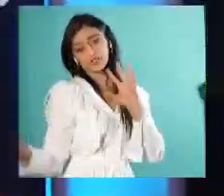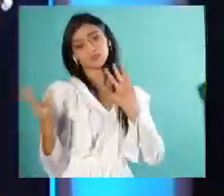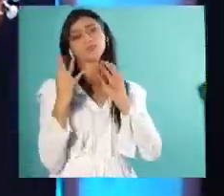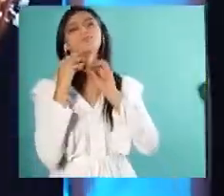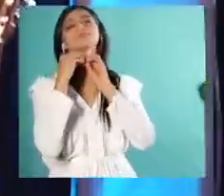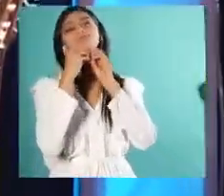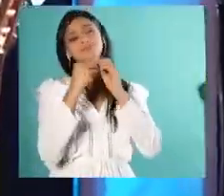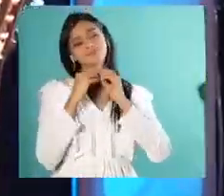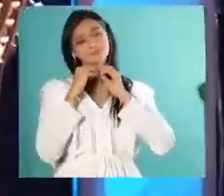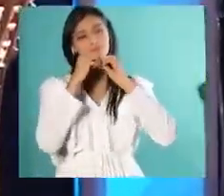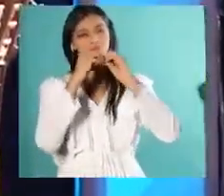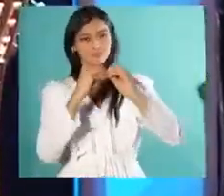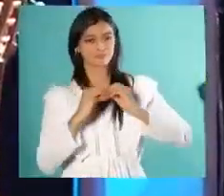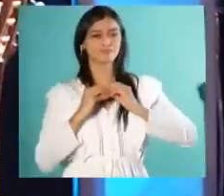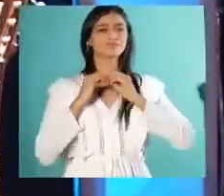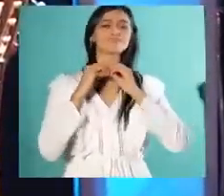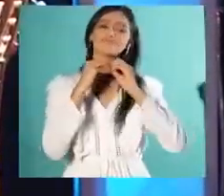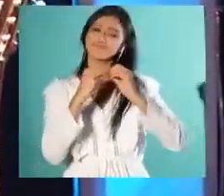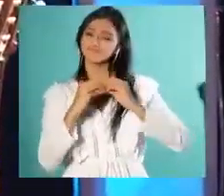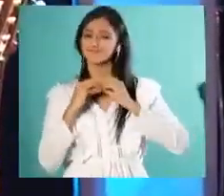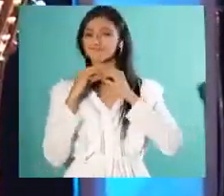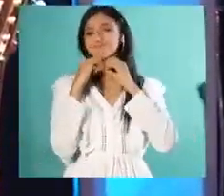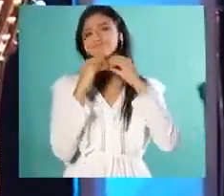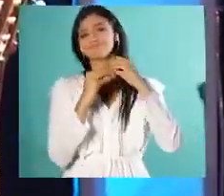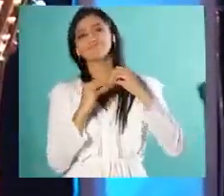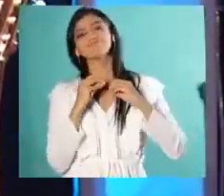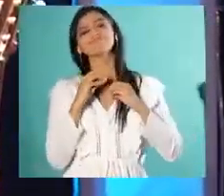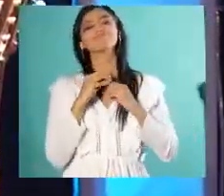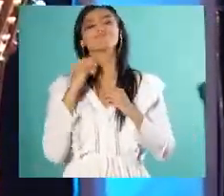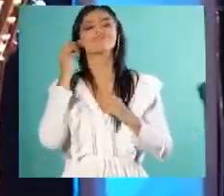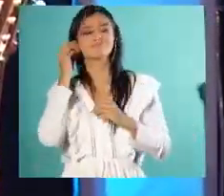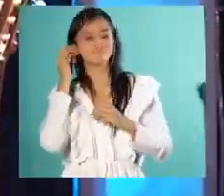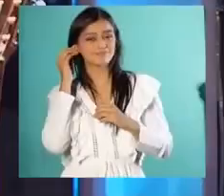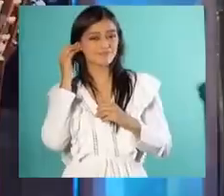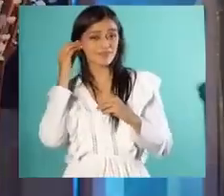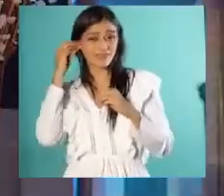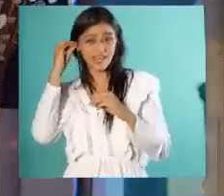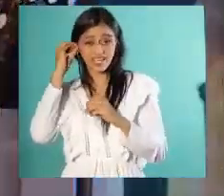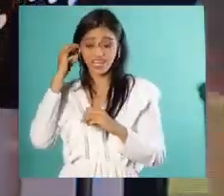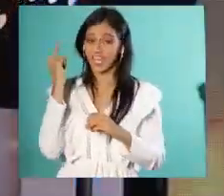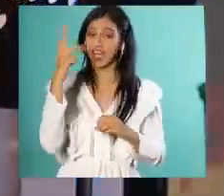un besito, no me lo desfiao.